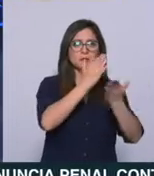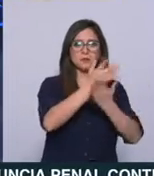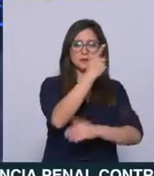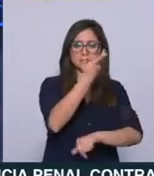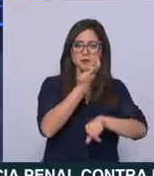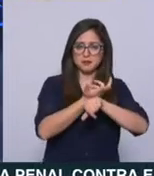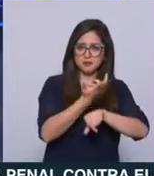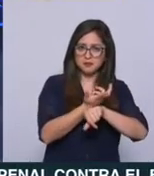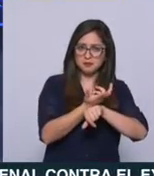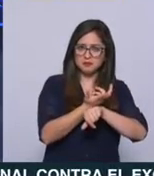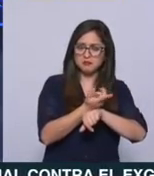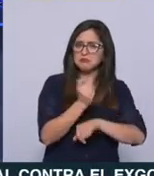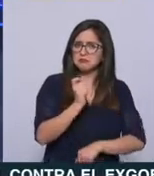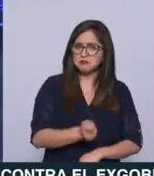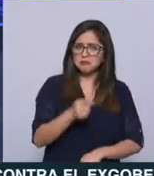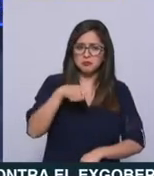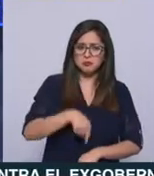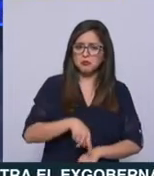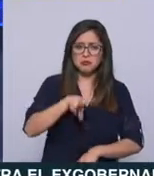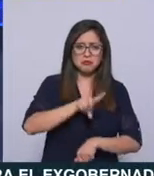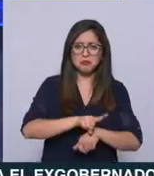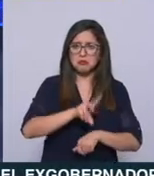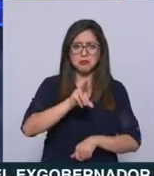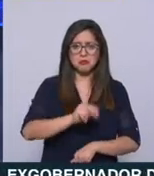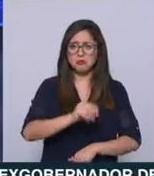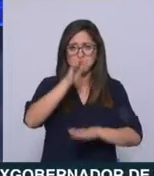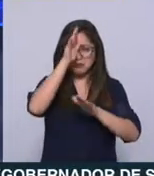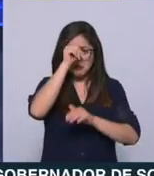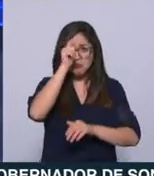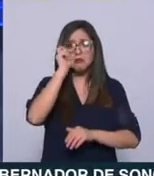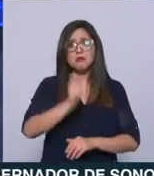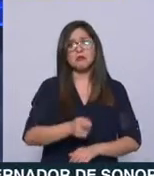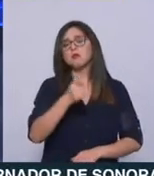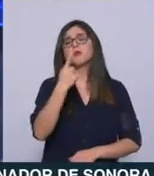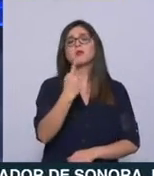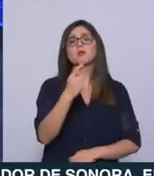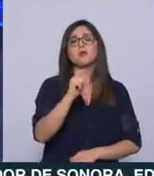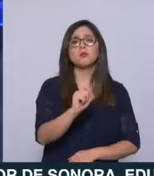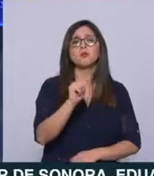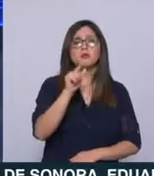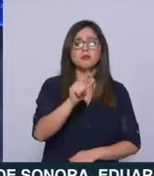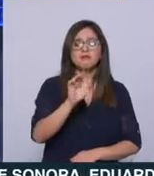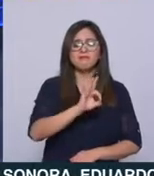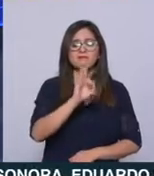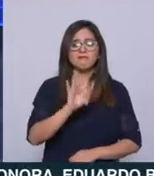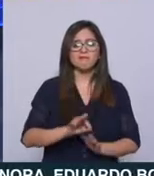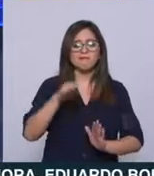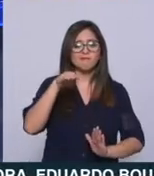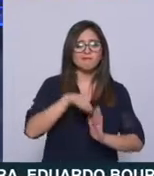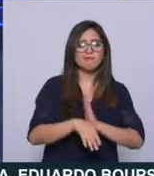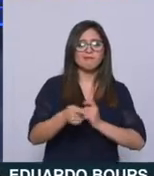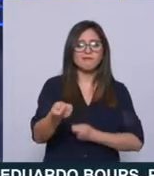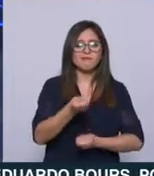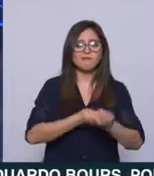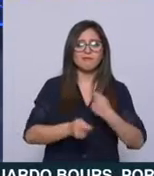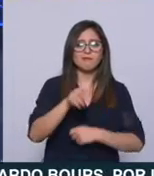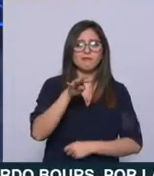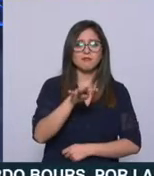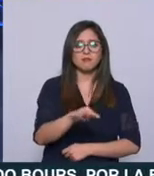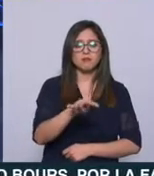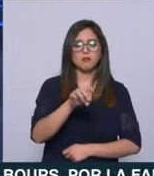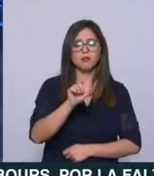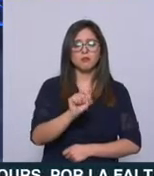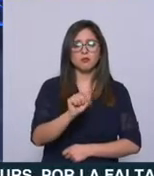tras aclarar que hoy no se alcanzó un acuerdo, el peso cayó 1.17% para ubicar el tipo de cambio en 19 pesos con